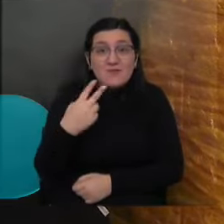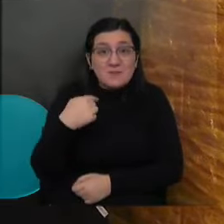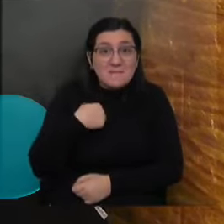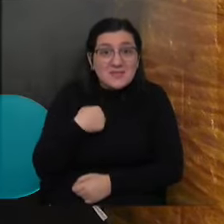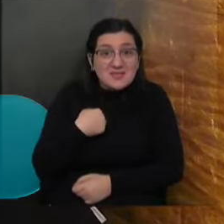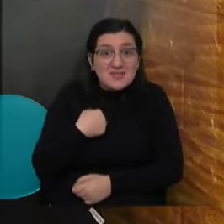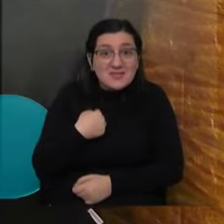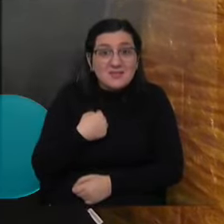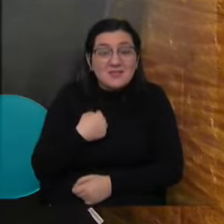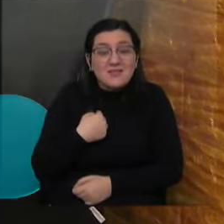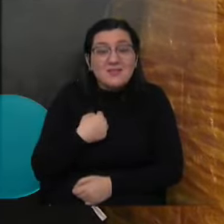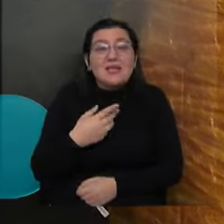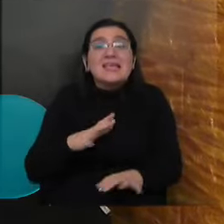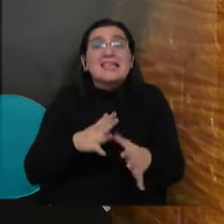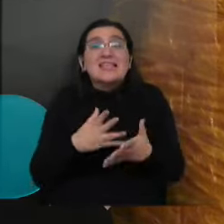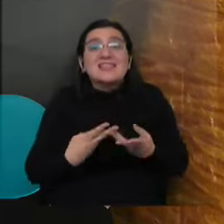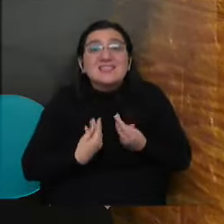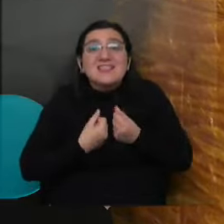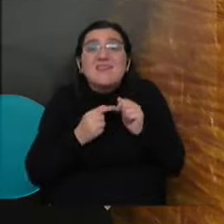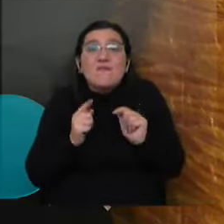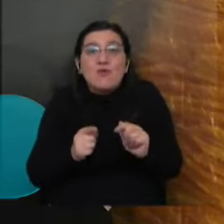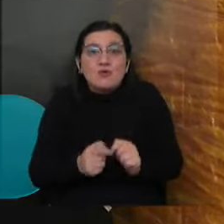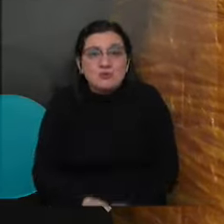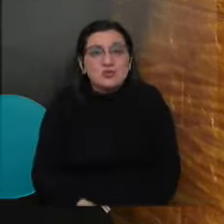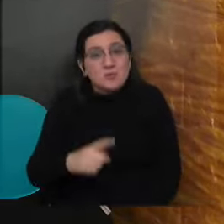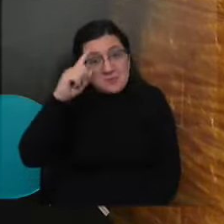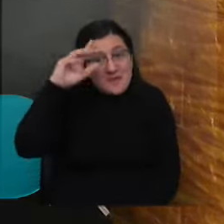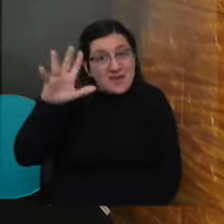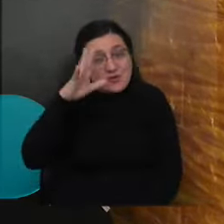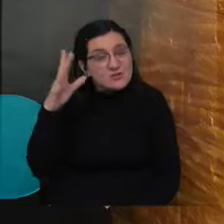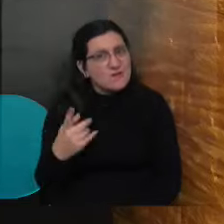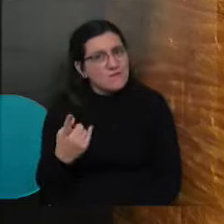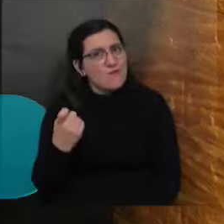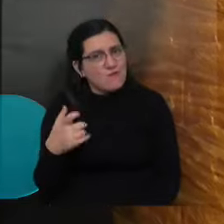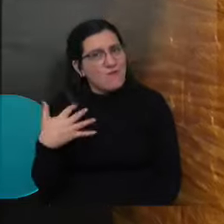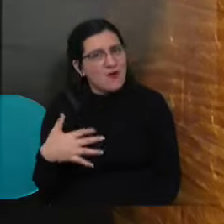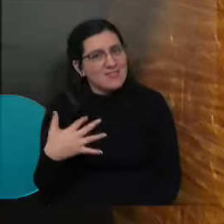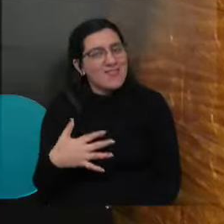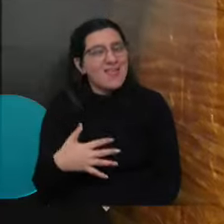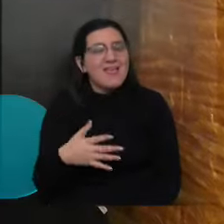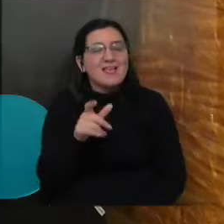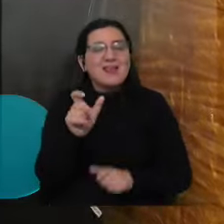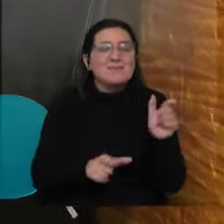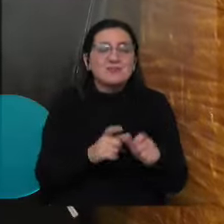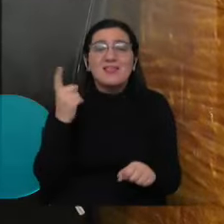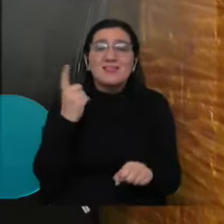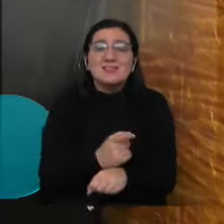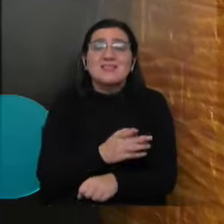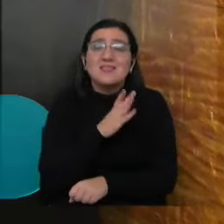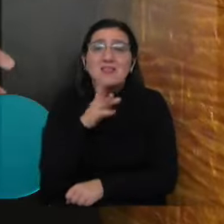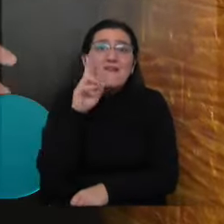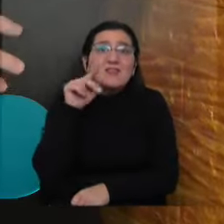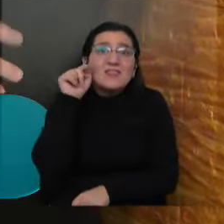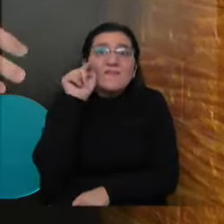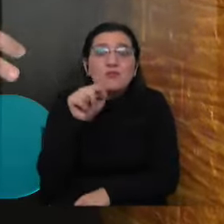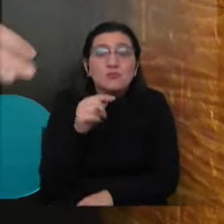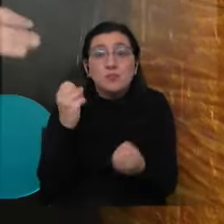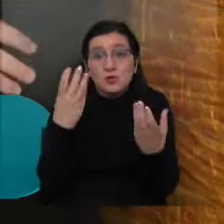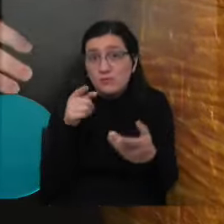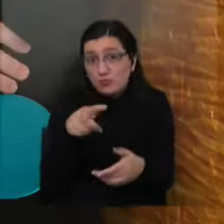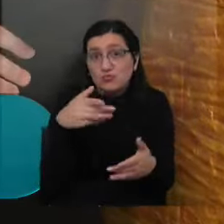vivís en el en el fuero íntimo me imagino que debe ser muy fuerte que la gente decida ir a verte cuando vos ya todos los fines de semana igual de todas